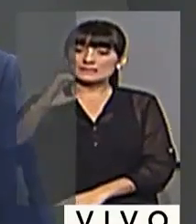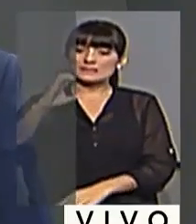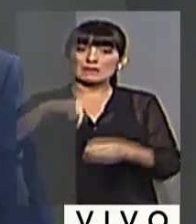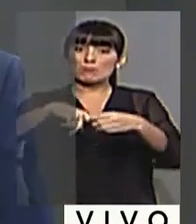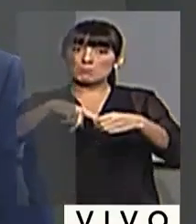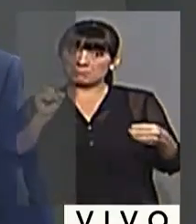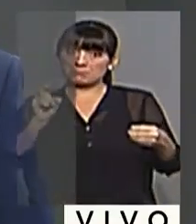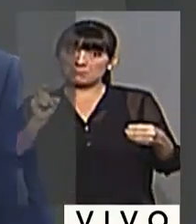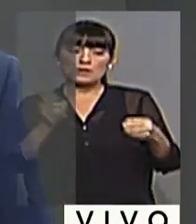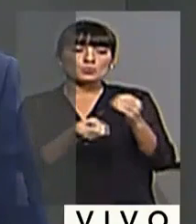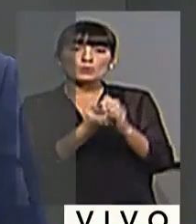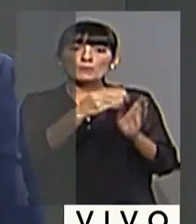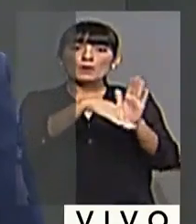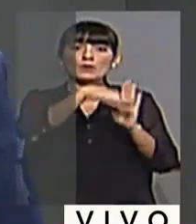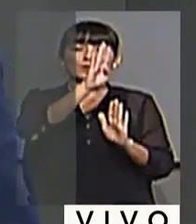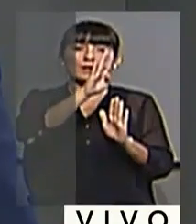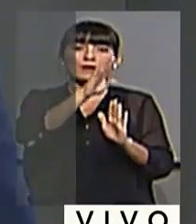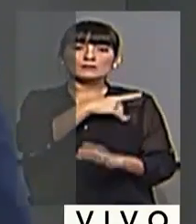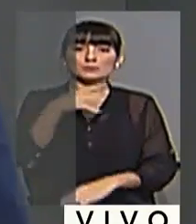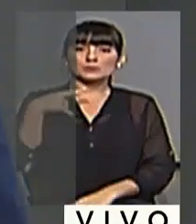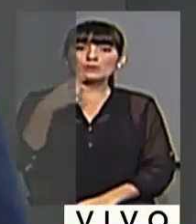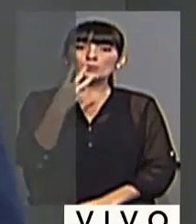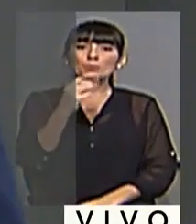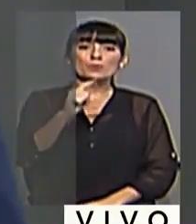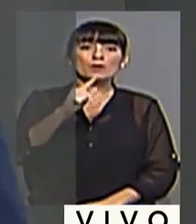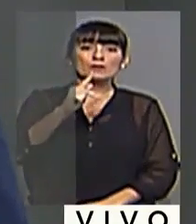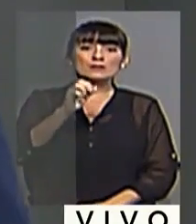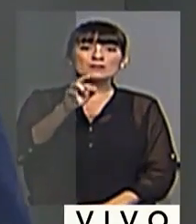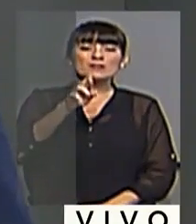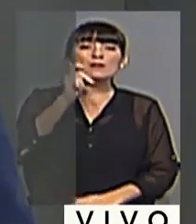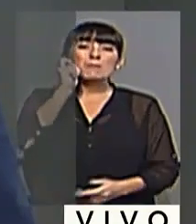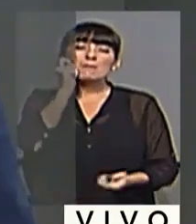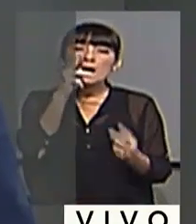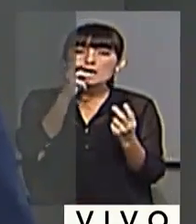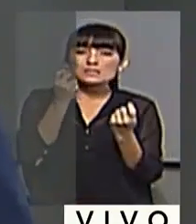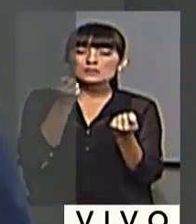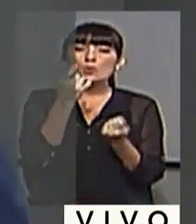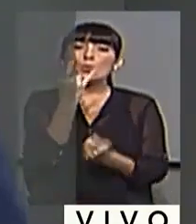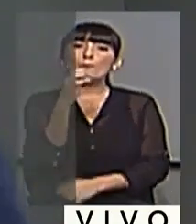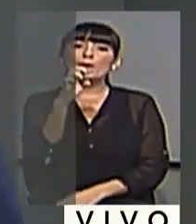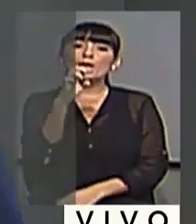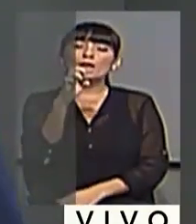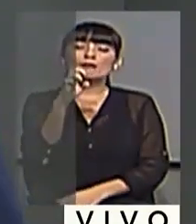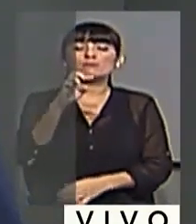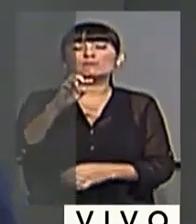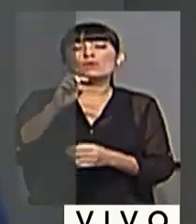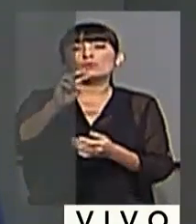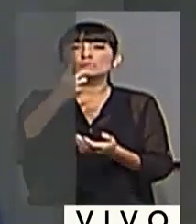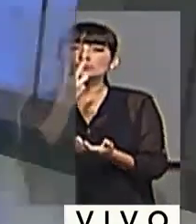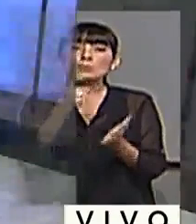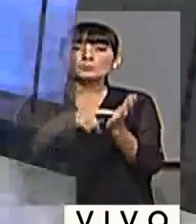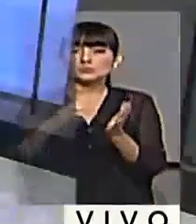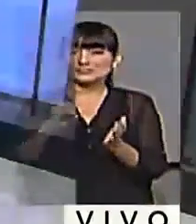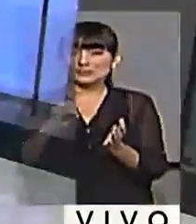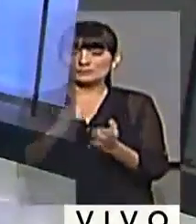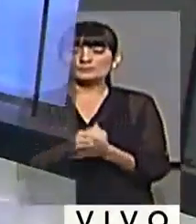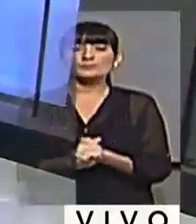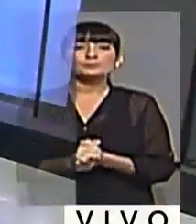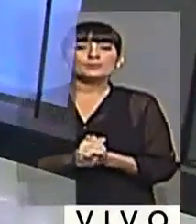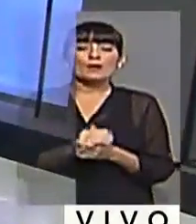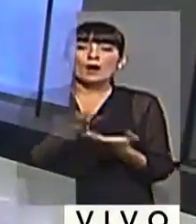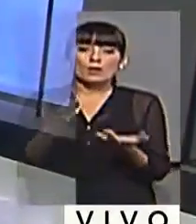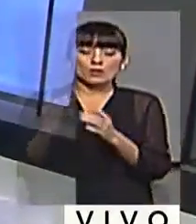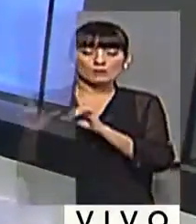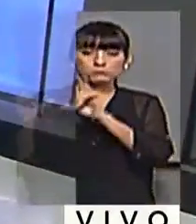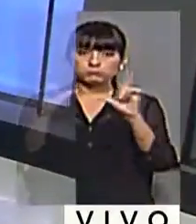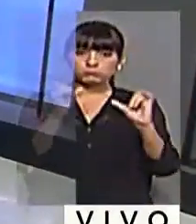mayoría, lo dice el diputado Walker, sería una UP 2.0, entre otras cosas. Vamos a ver la nota de